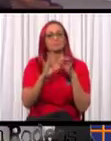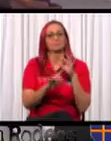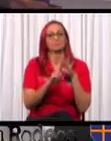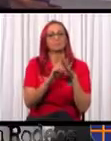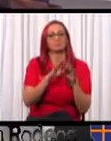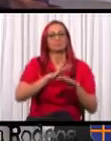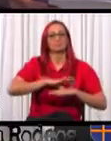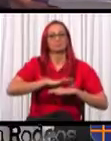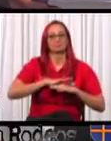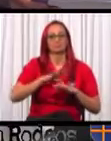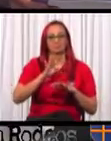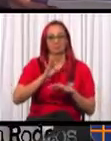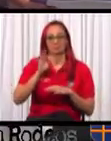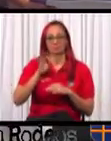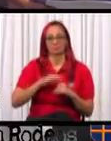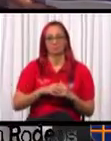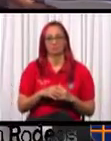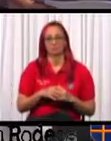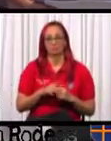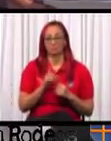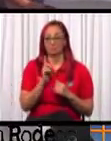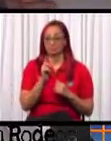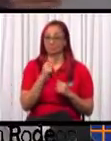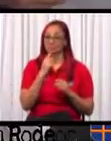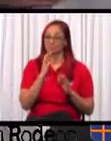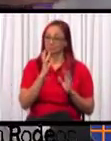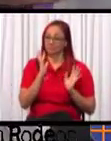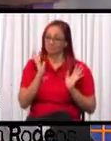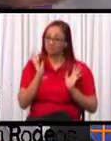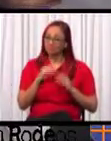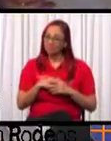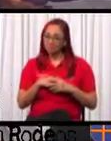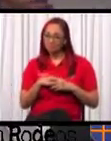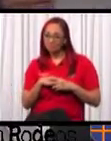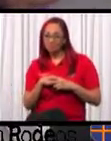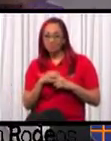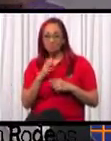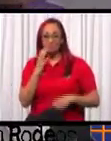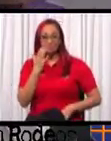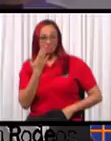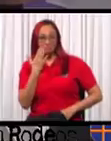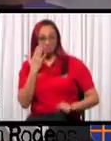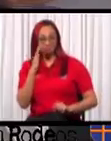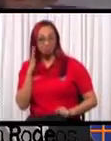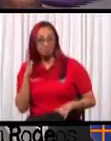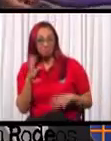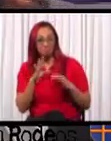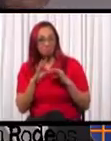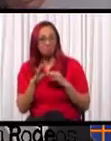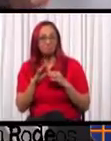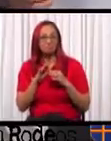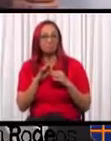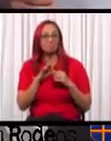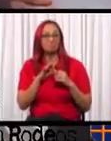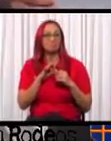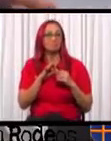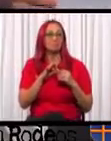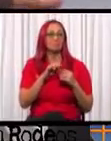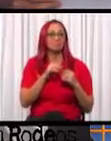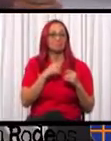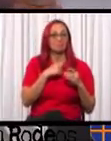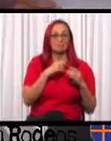antelación. Tengo que decirles que en Colombia los cafetaleros tienen más